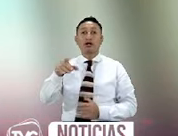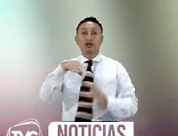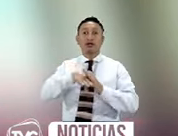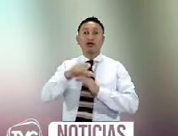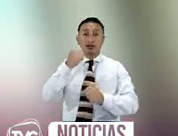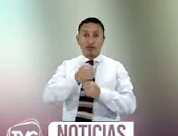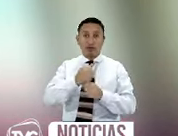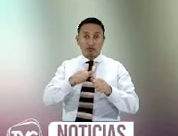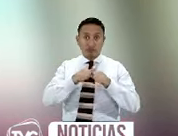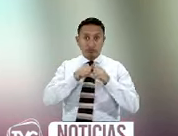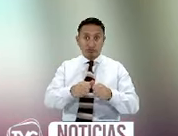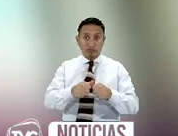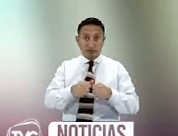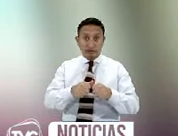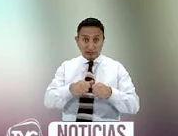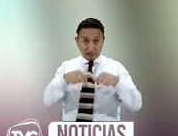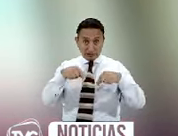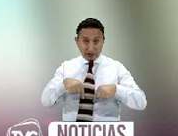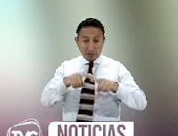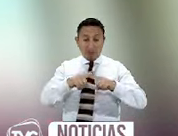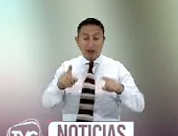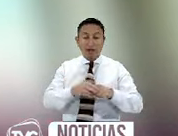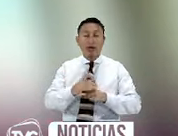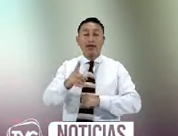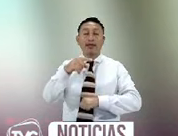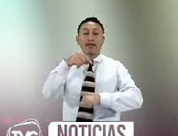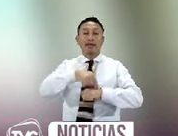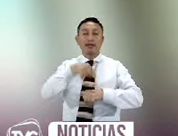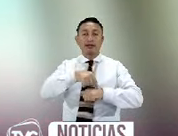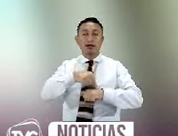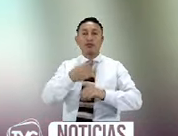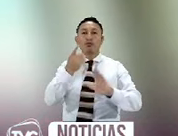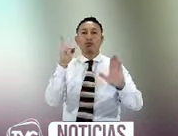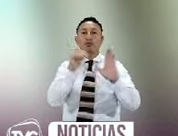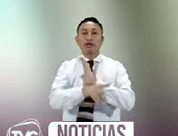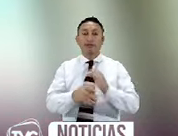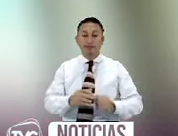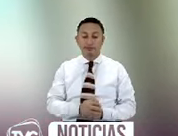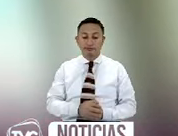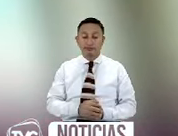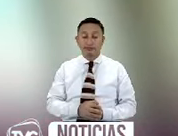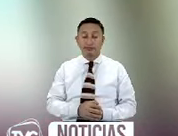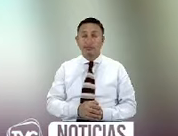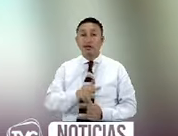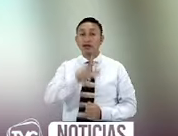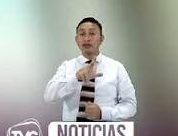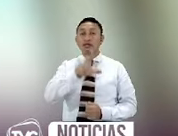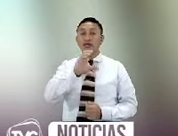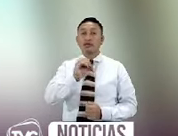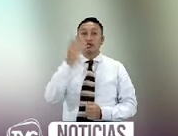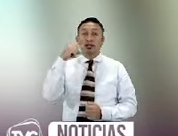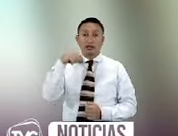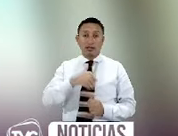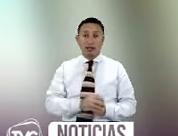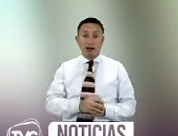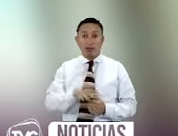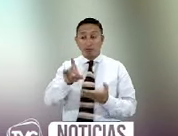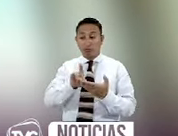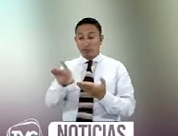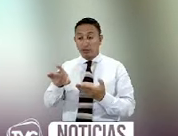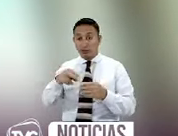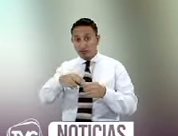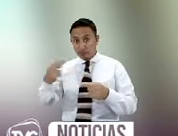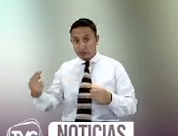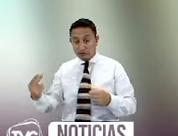sí se debe tener mucho cuidado es el tiempo en el que se lo va a interponer. Se tiene un tiempo apenas de 30 días desde la desvinculación laboral para